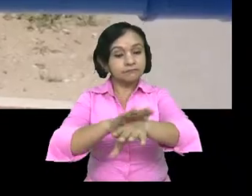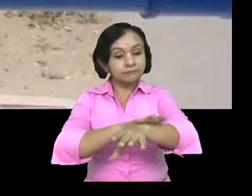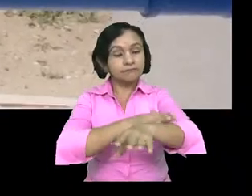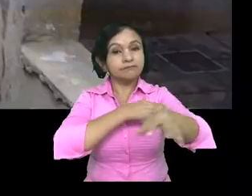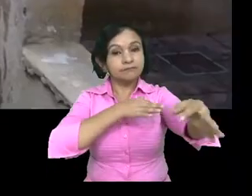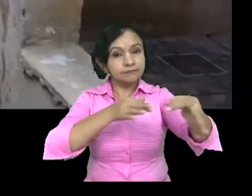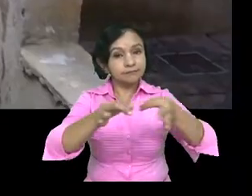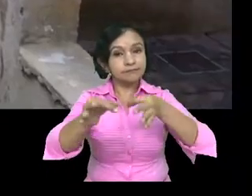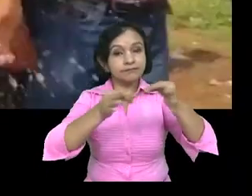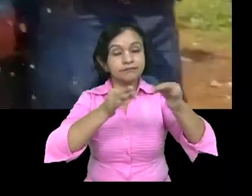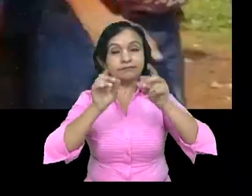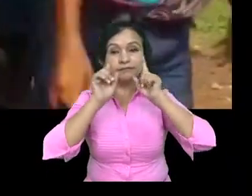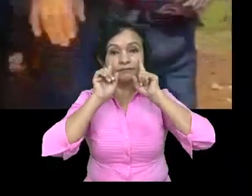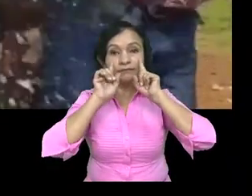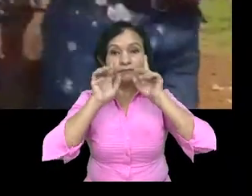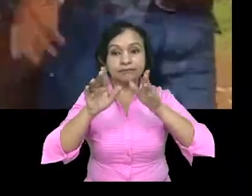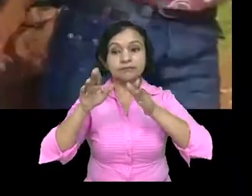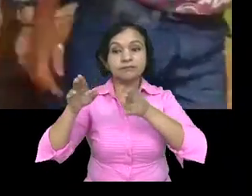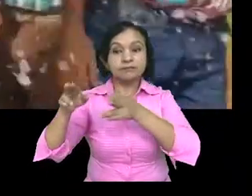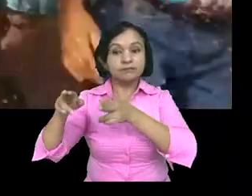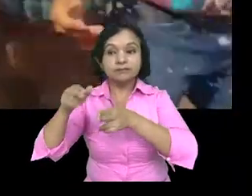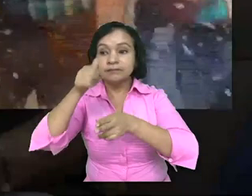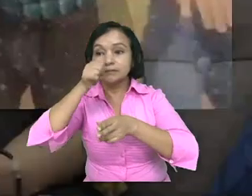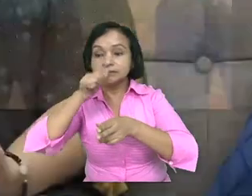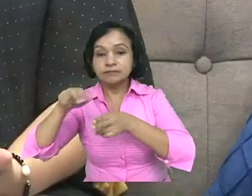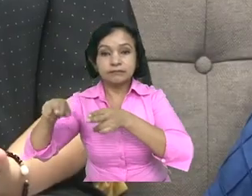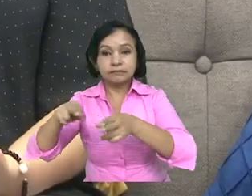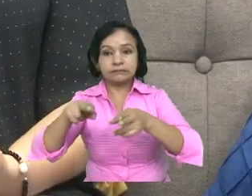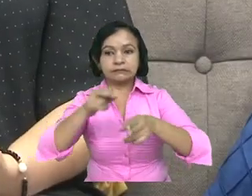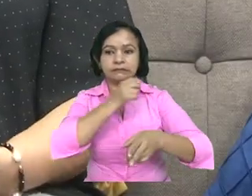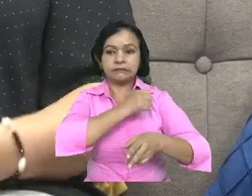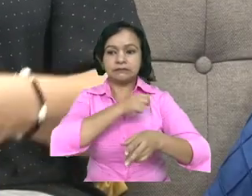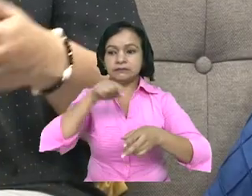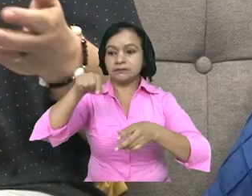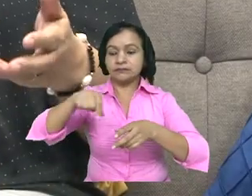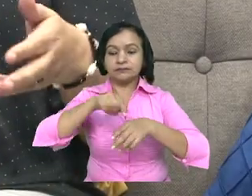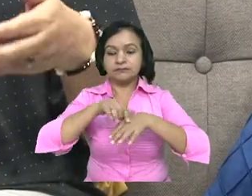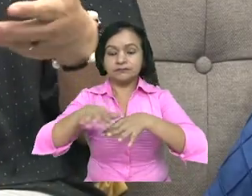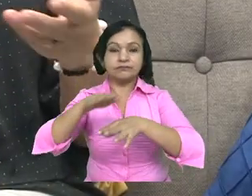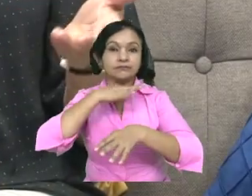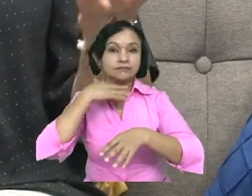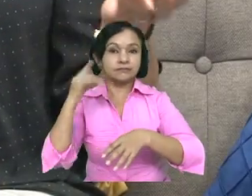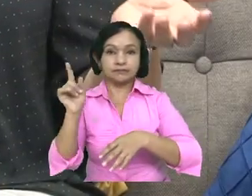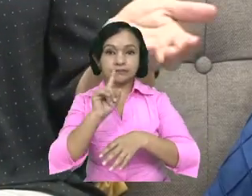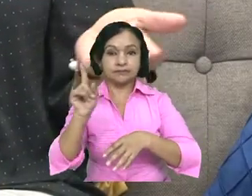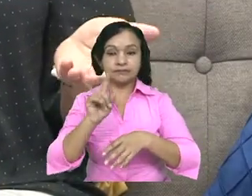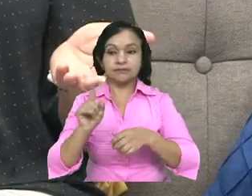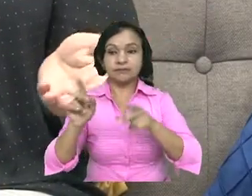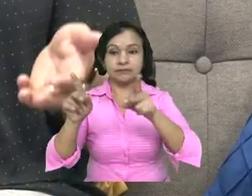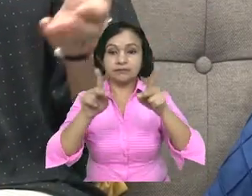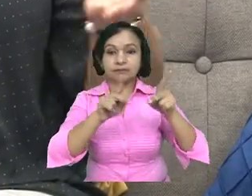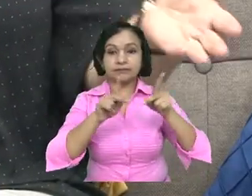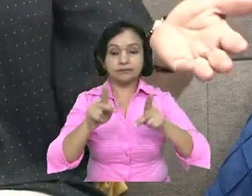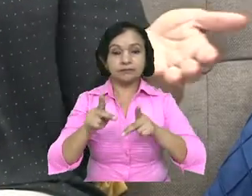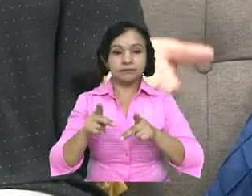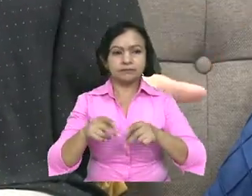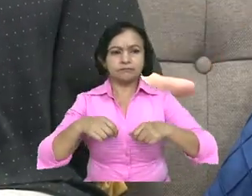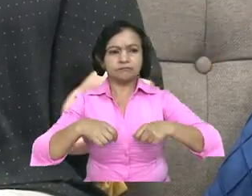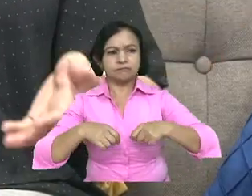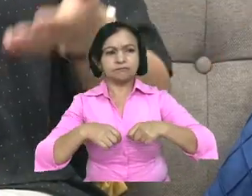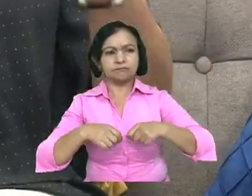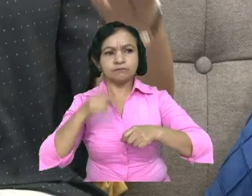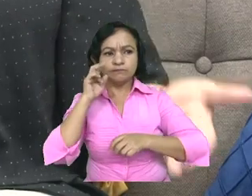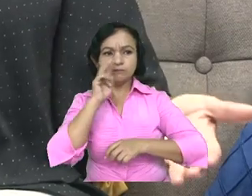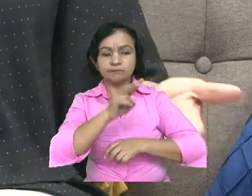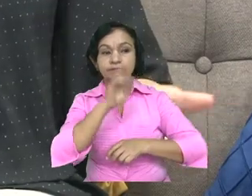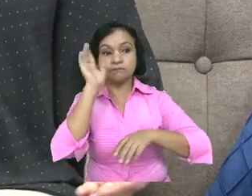sensibilización para conservar esas fuentes de agua, para no contaminarla. Y la misma población, si hubiese alguien que está contaminando, lo va a denunciar, o